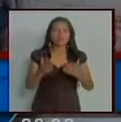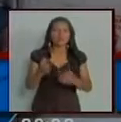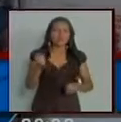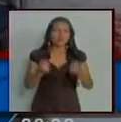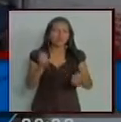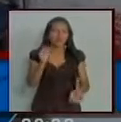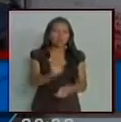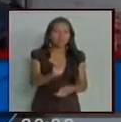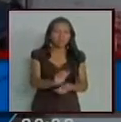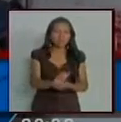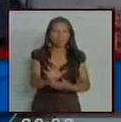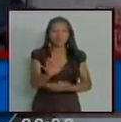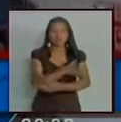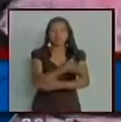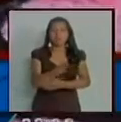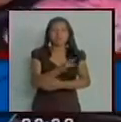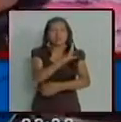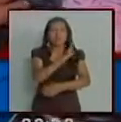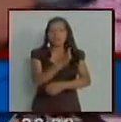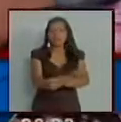bocinas, música alta,